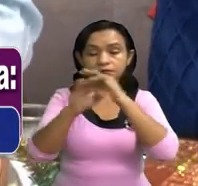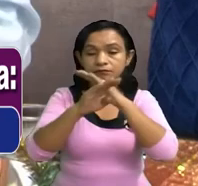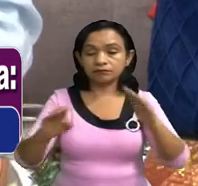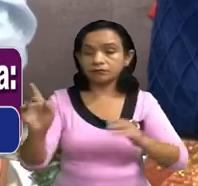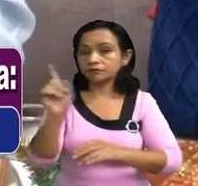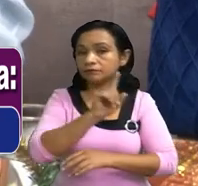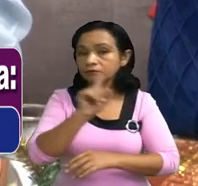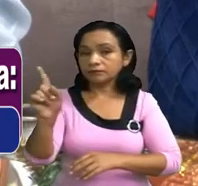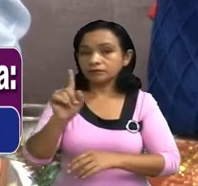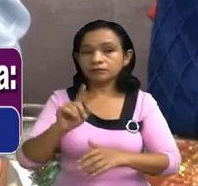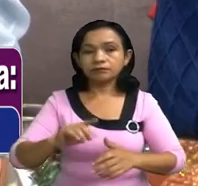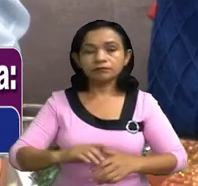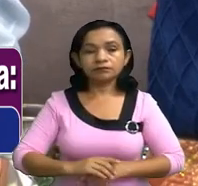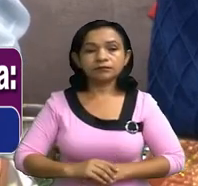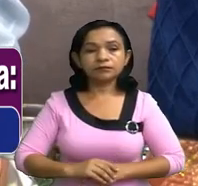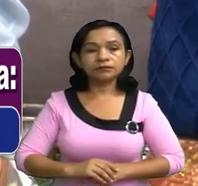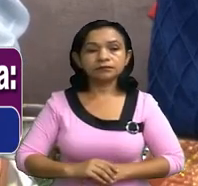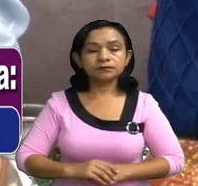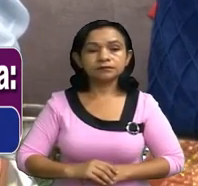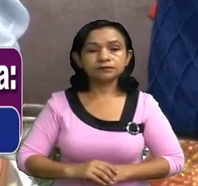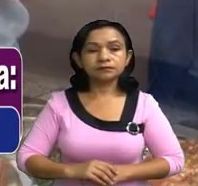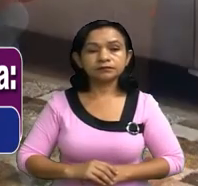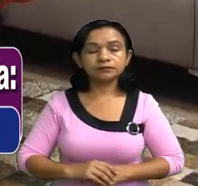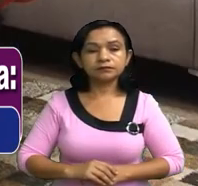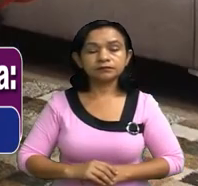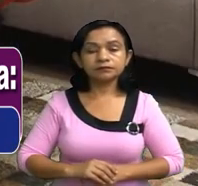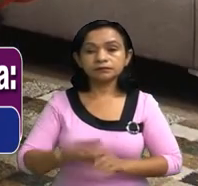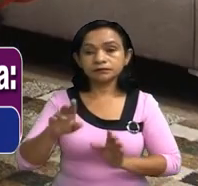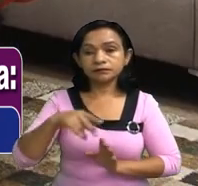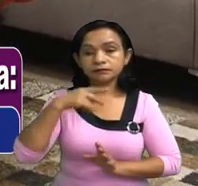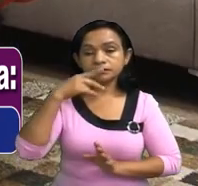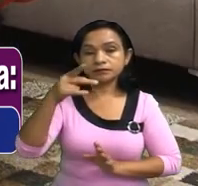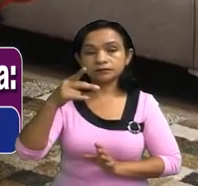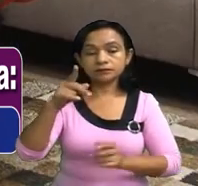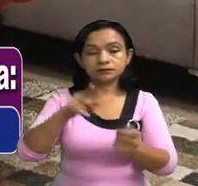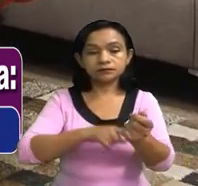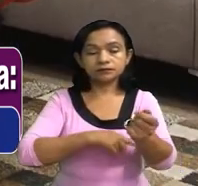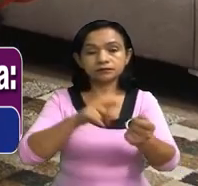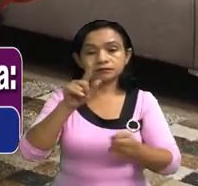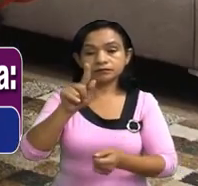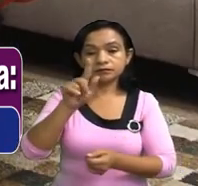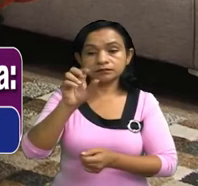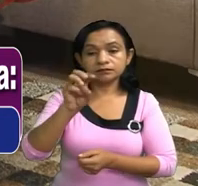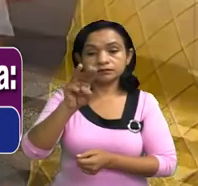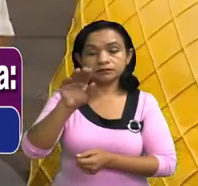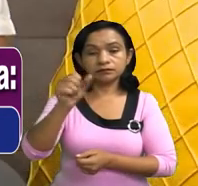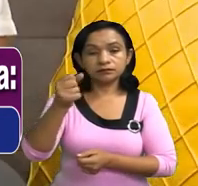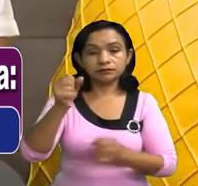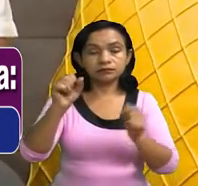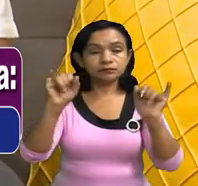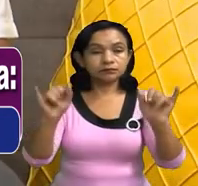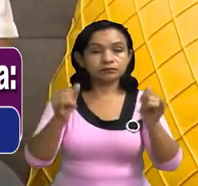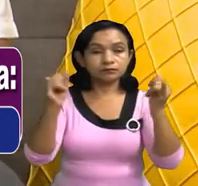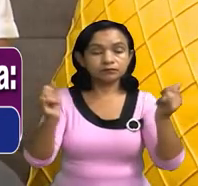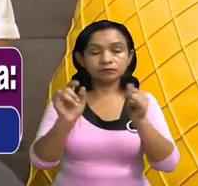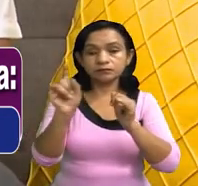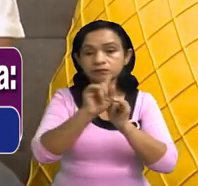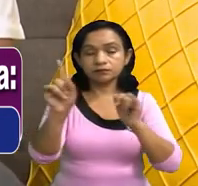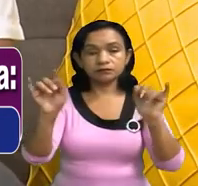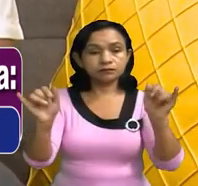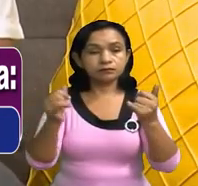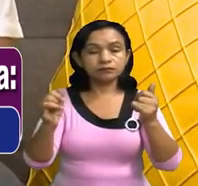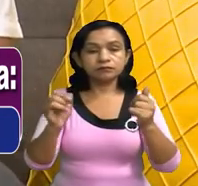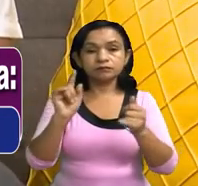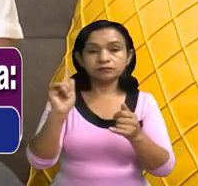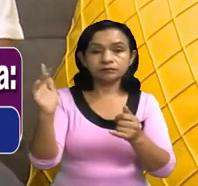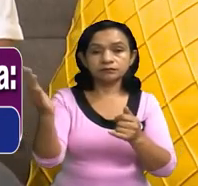juega. Y así, con palabras del hermano Tomás Valdés, con la paz no se juega, despedimos nuestro programa. A